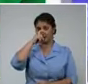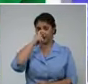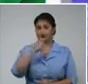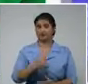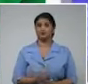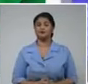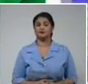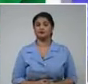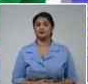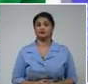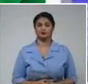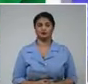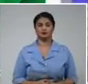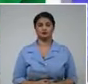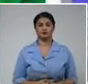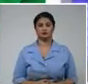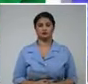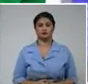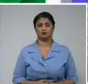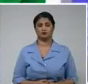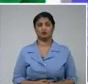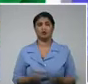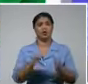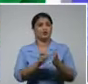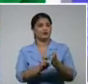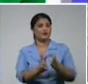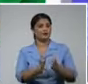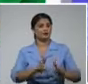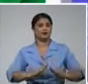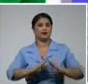del municipio Jiguaní en la provincia de Granma,